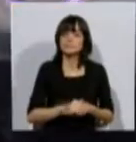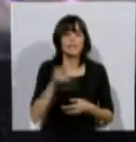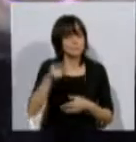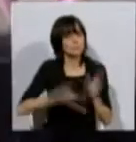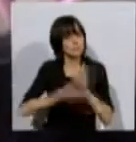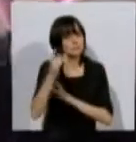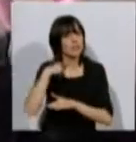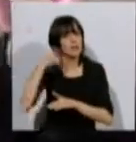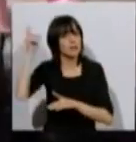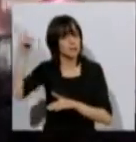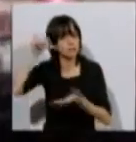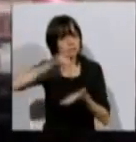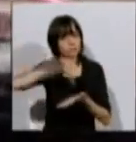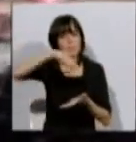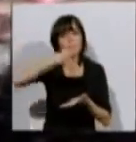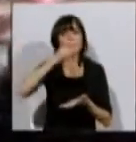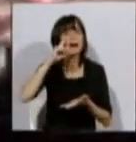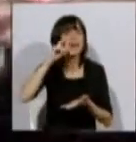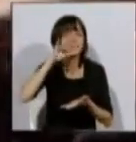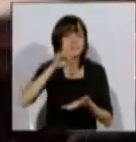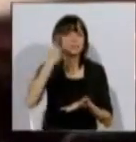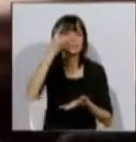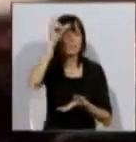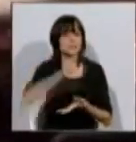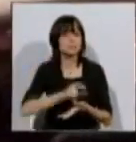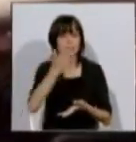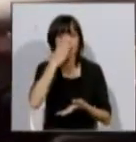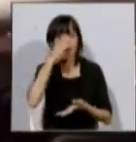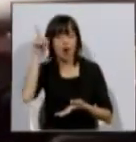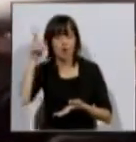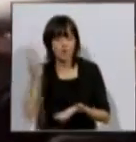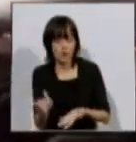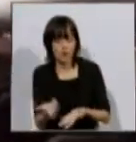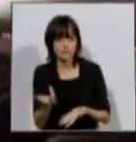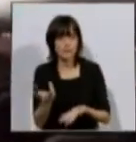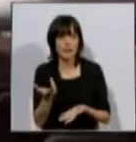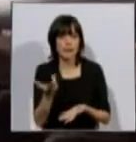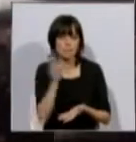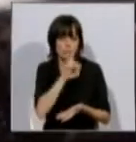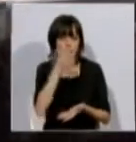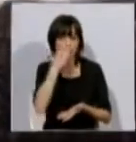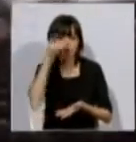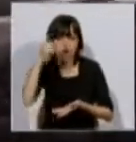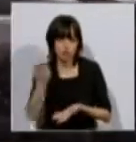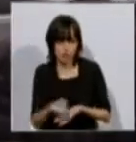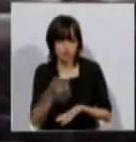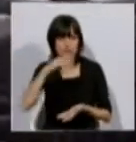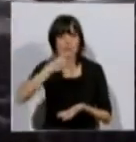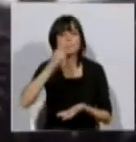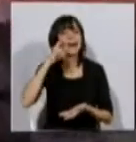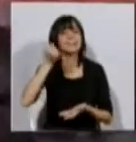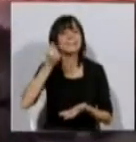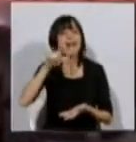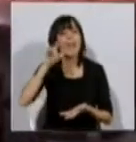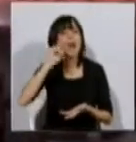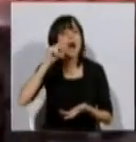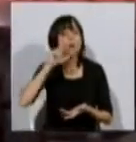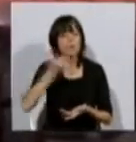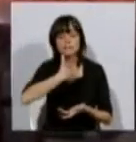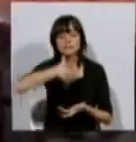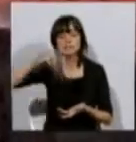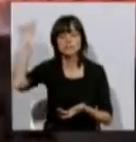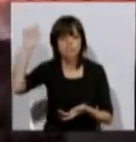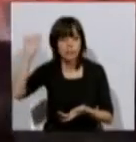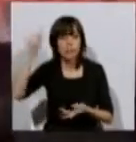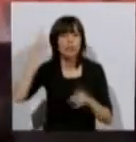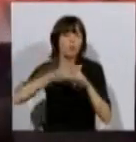Madrid. Resulta que la cordobesa, la ciudadana cordobesa argentina, María Laura Cisneros, fue transportada por